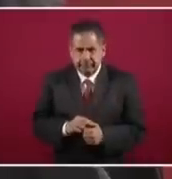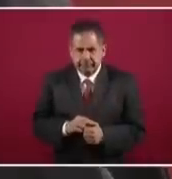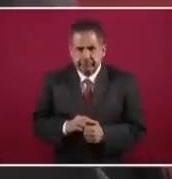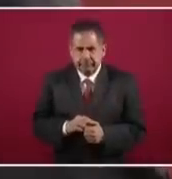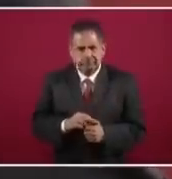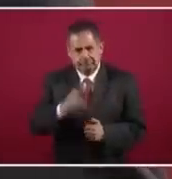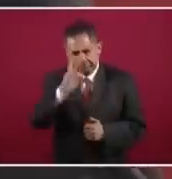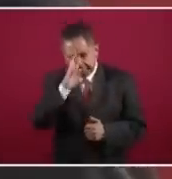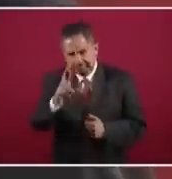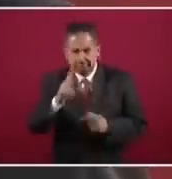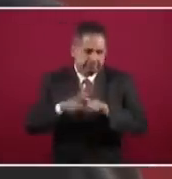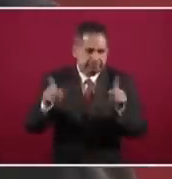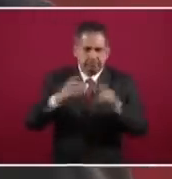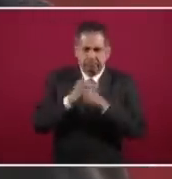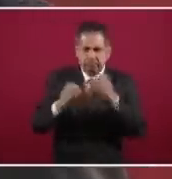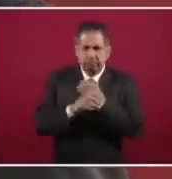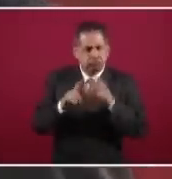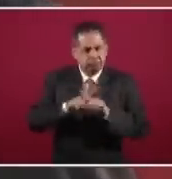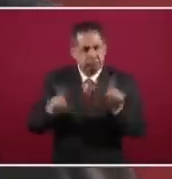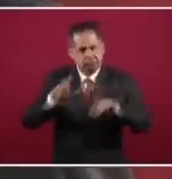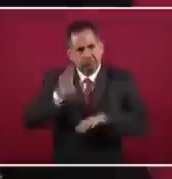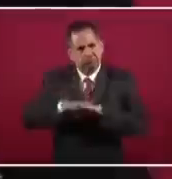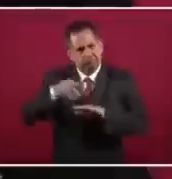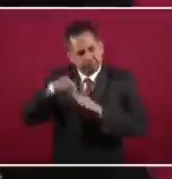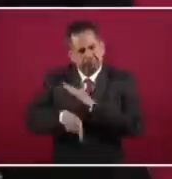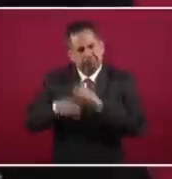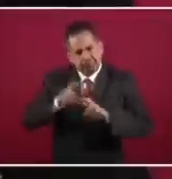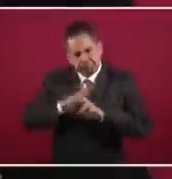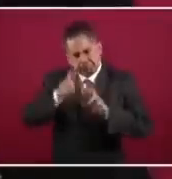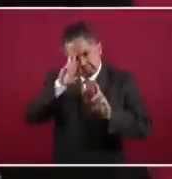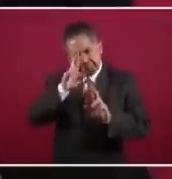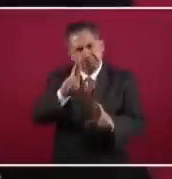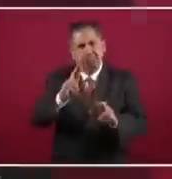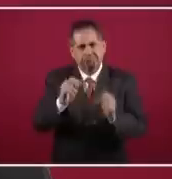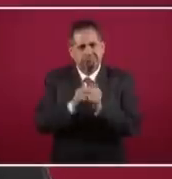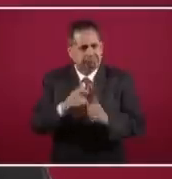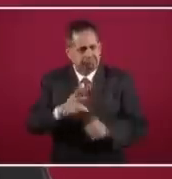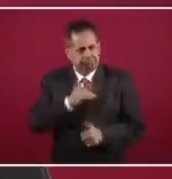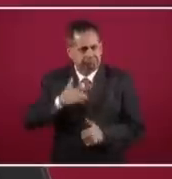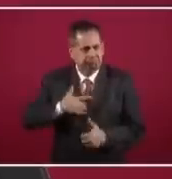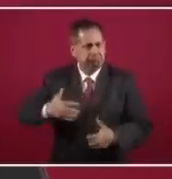el respeto es otra cosa, es algo más profundo que tiene que ver con las